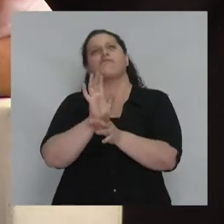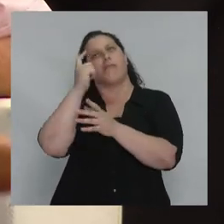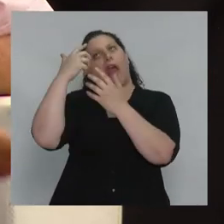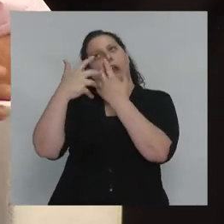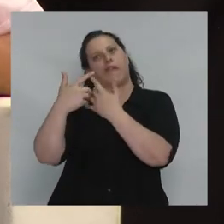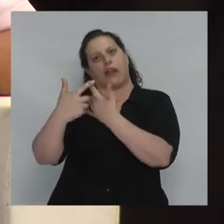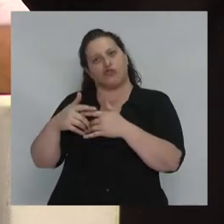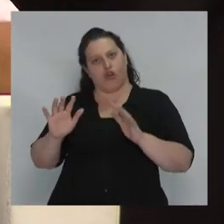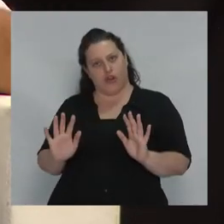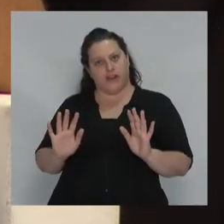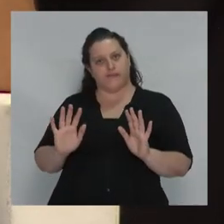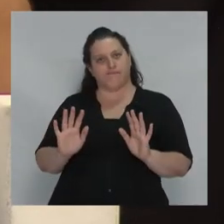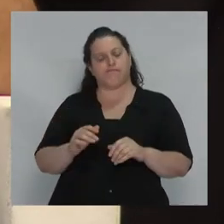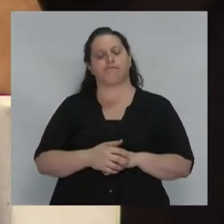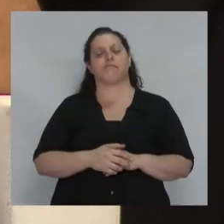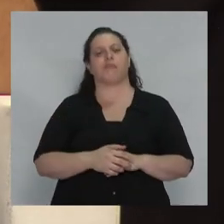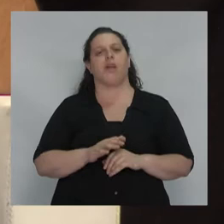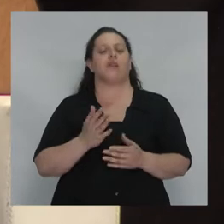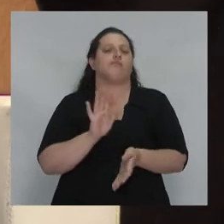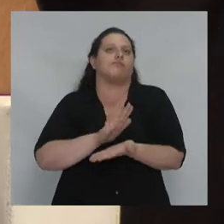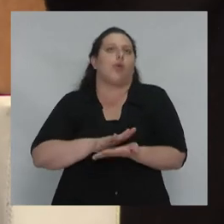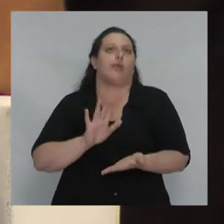reflexiones sobre lo que viene hacia adelante.